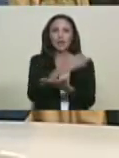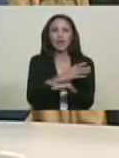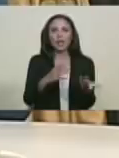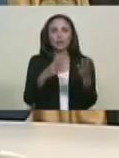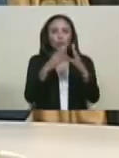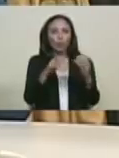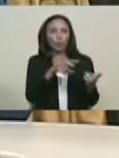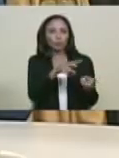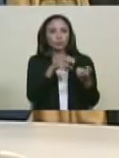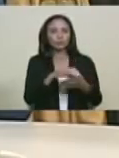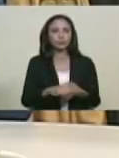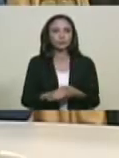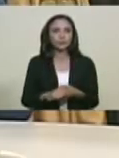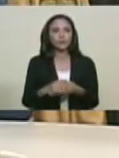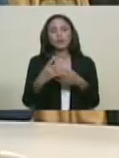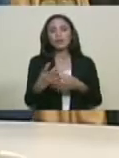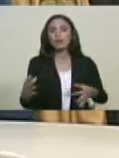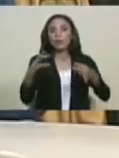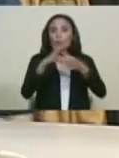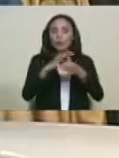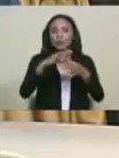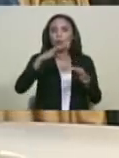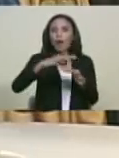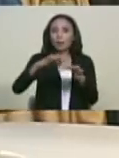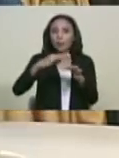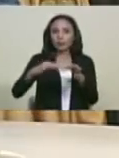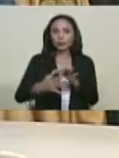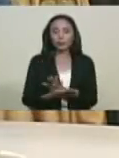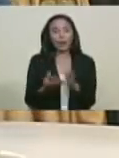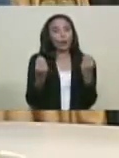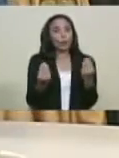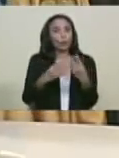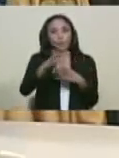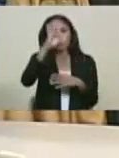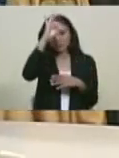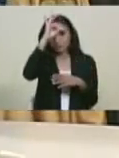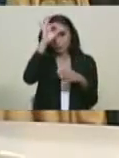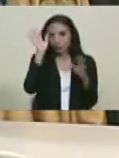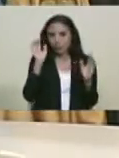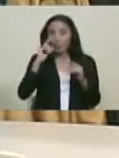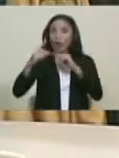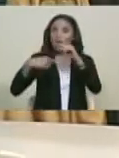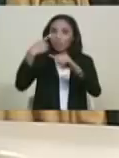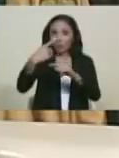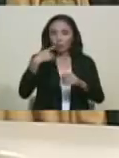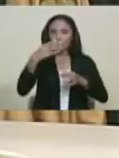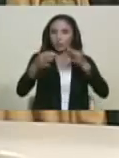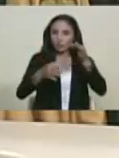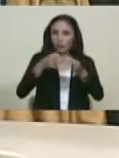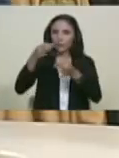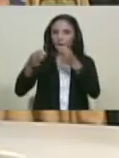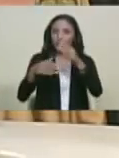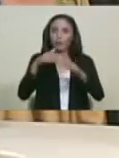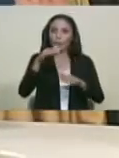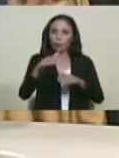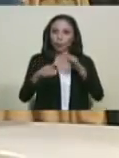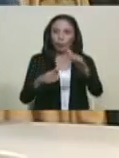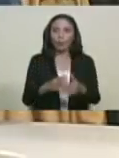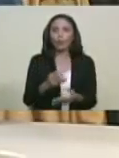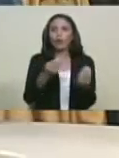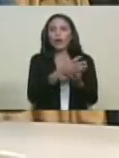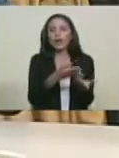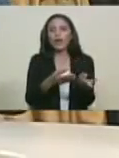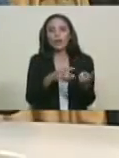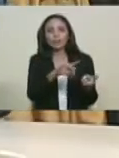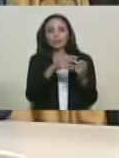al petró cómo será eso ya ustedes lo verán vamos a ir explicando paso a